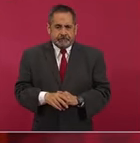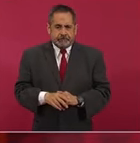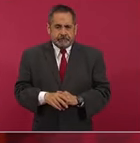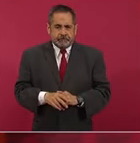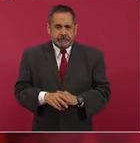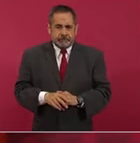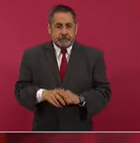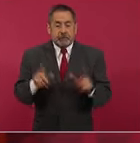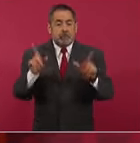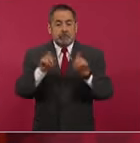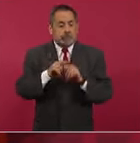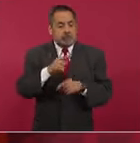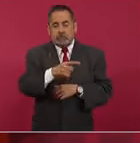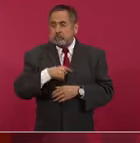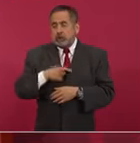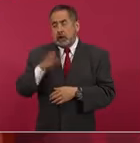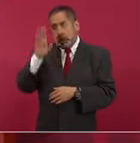señor presidente,